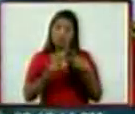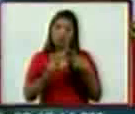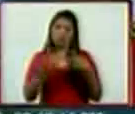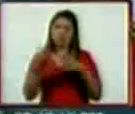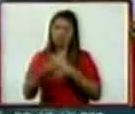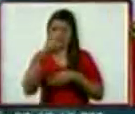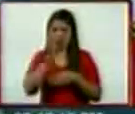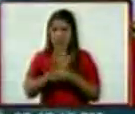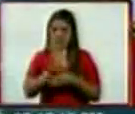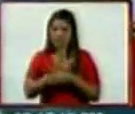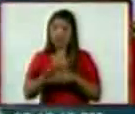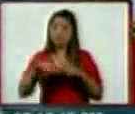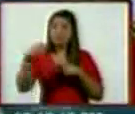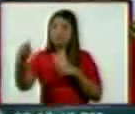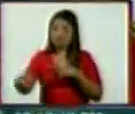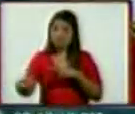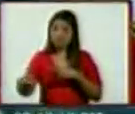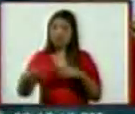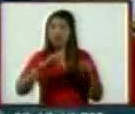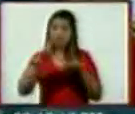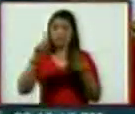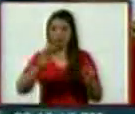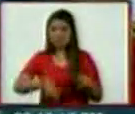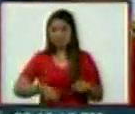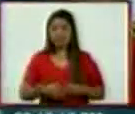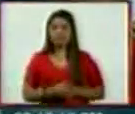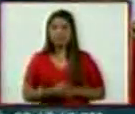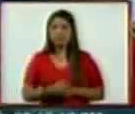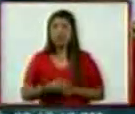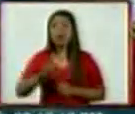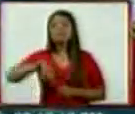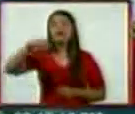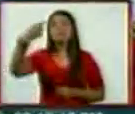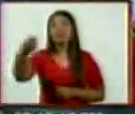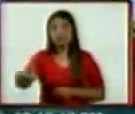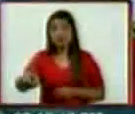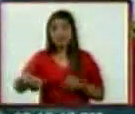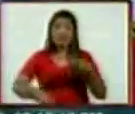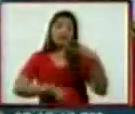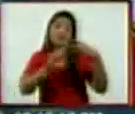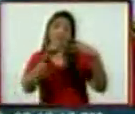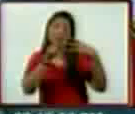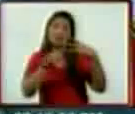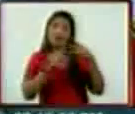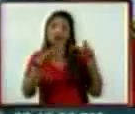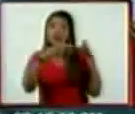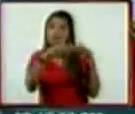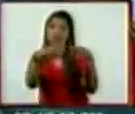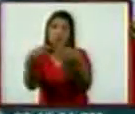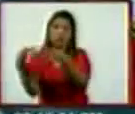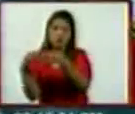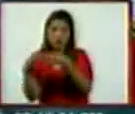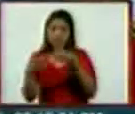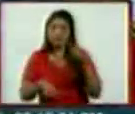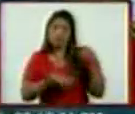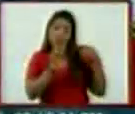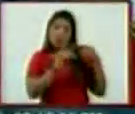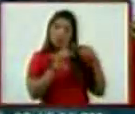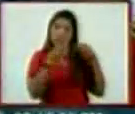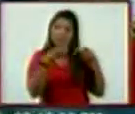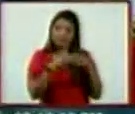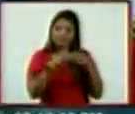que se abordaron que próximamente le daremos respuesta. Para el día de mañana tenemos tres mesas previstas. Una mesa con todos los